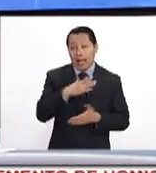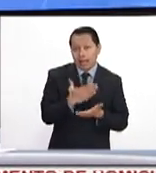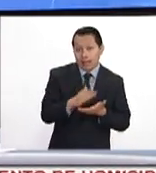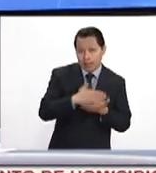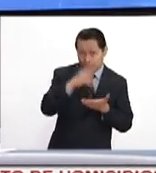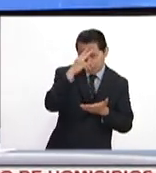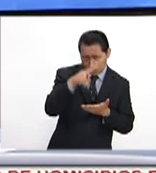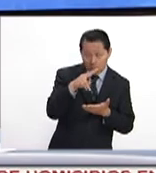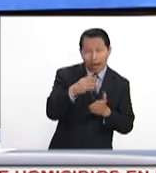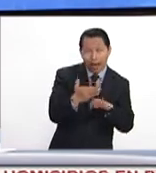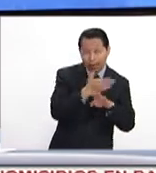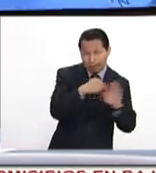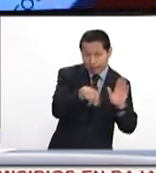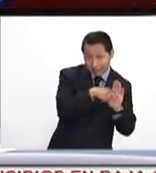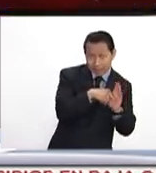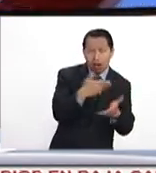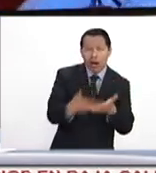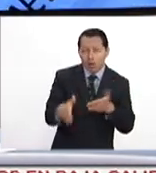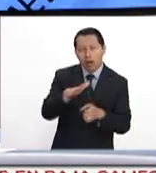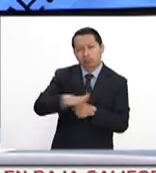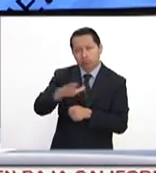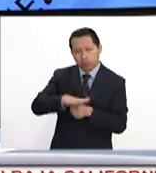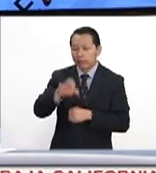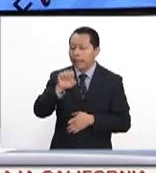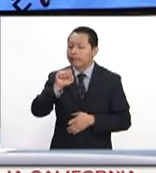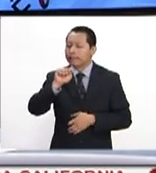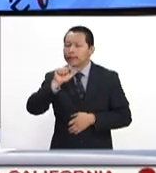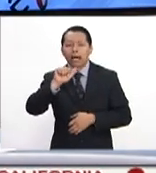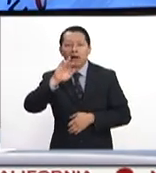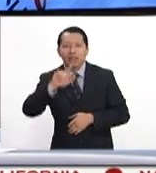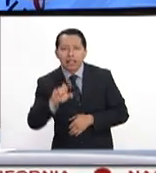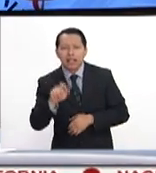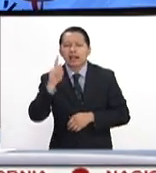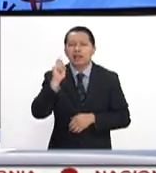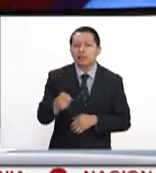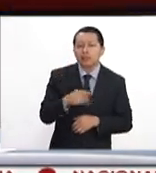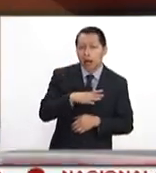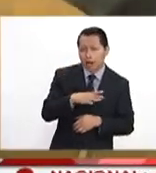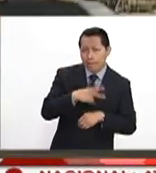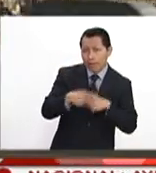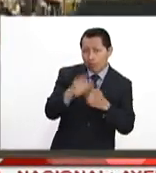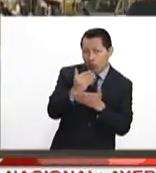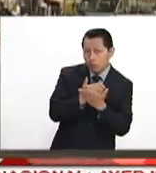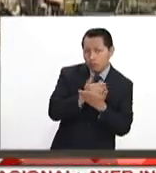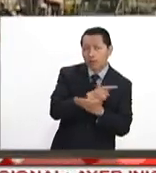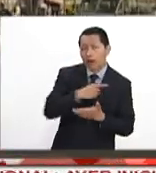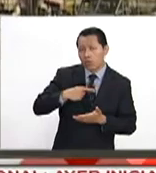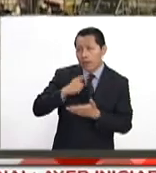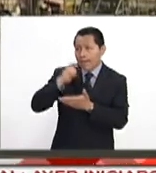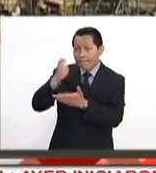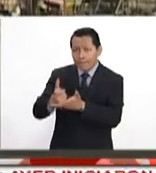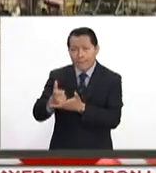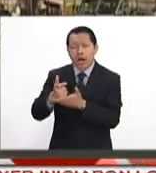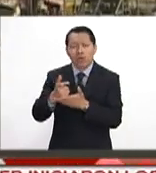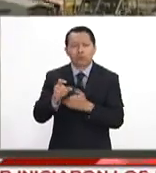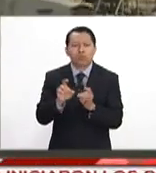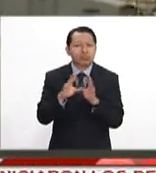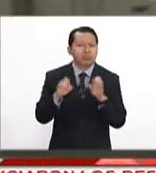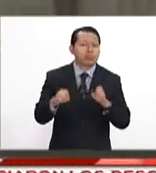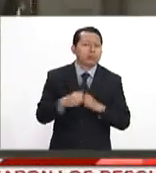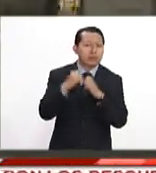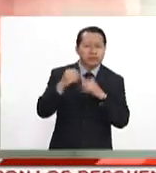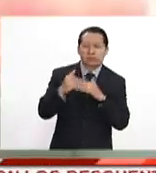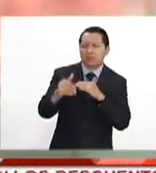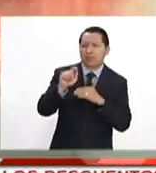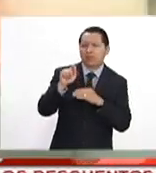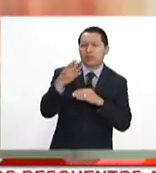de negativa a estable. El cambio en la perspectiva refleja la reducción de riesgo en materia de deuda y de pagos contingentes durante los